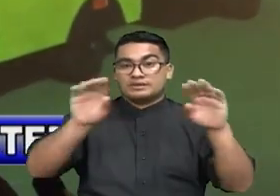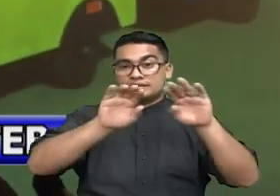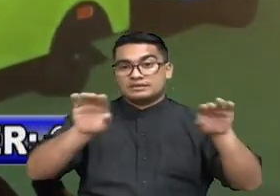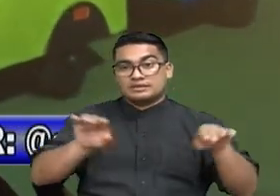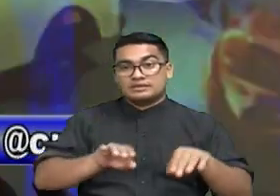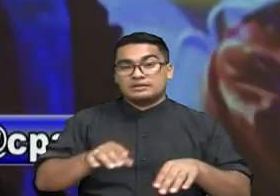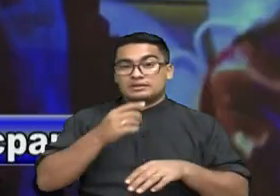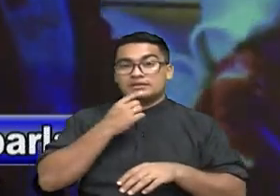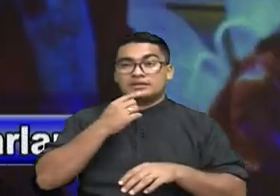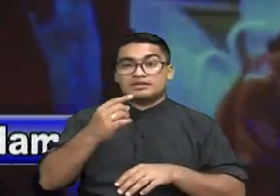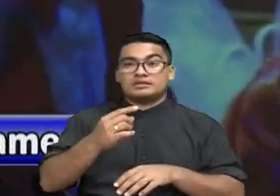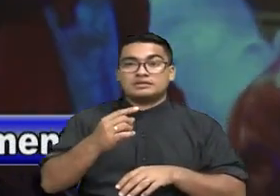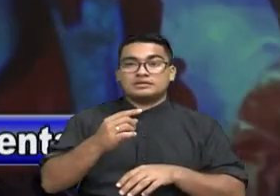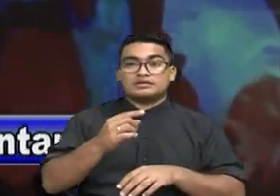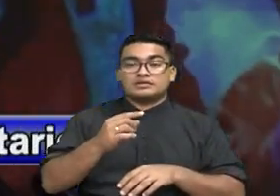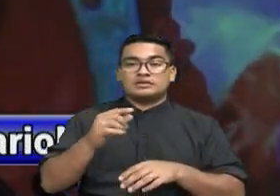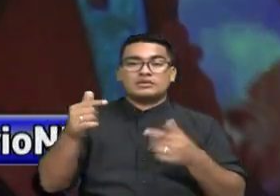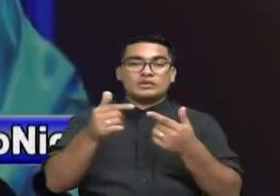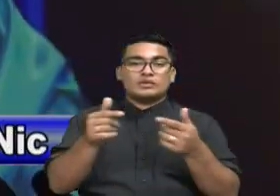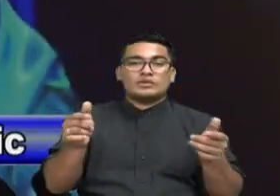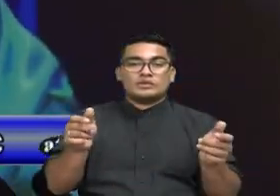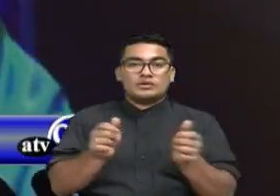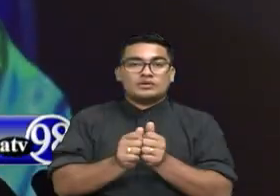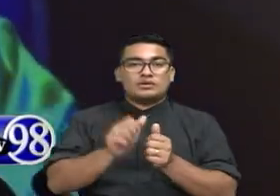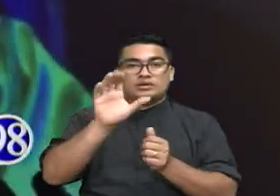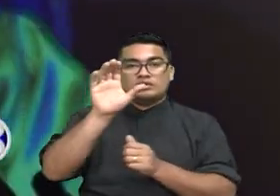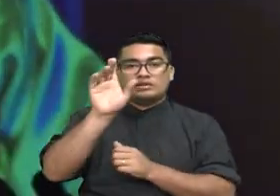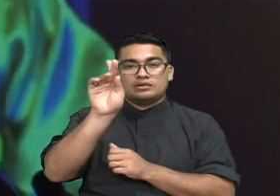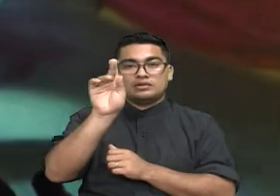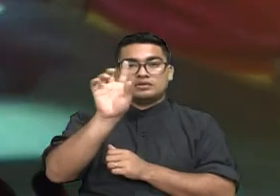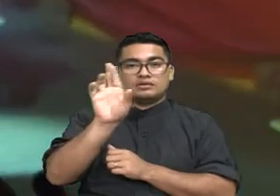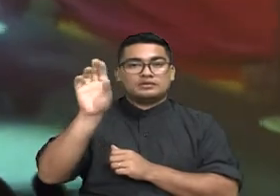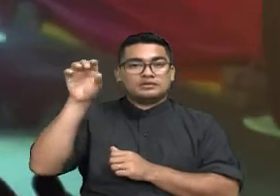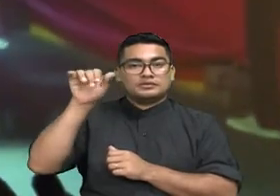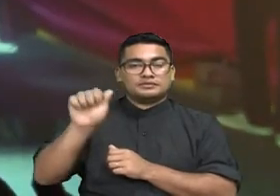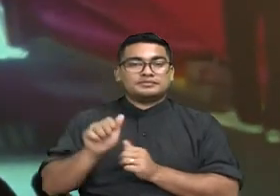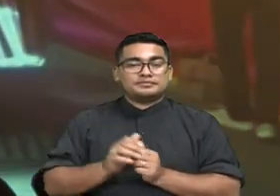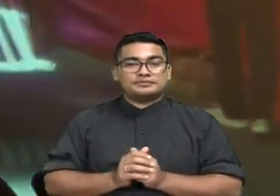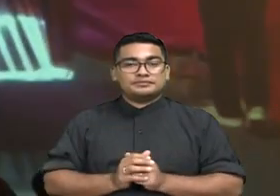etapa, amenazada por la agrupación Karma.